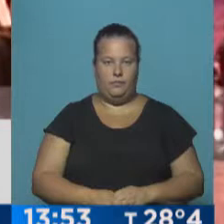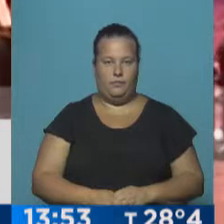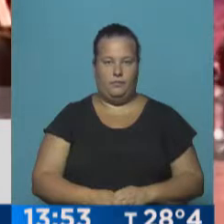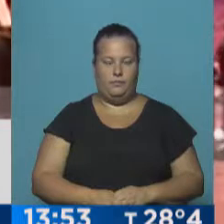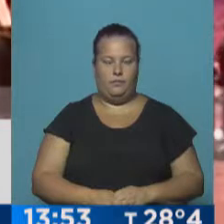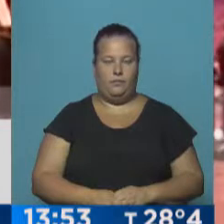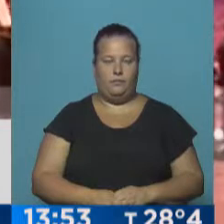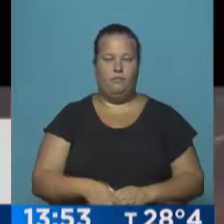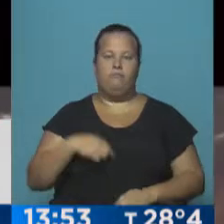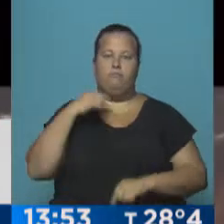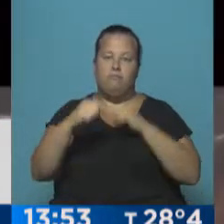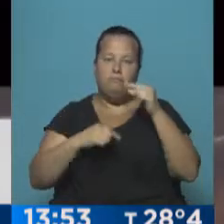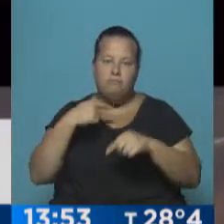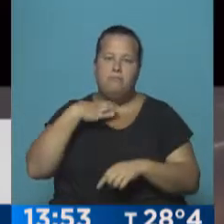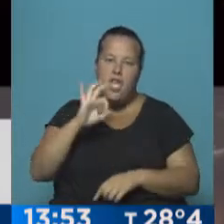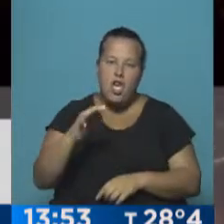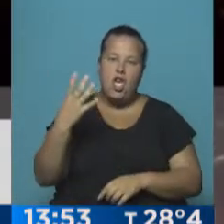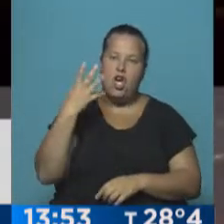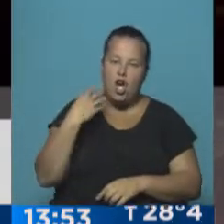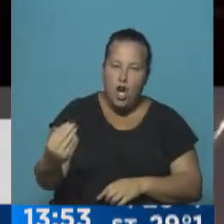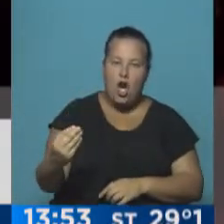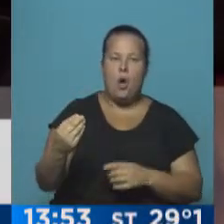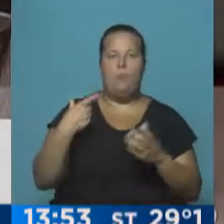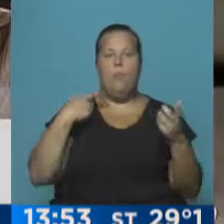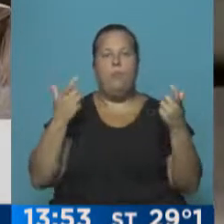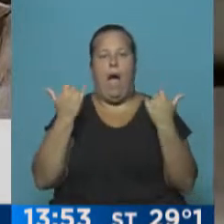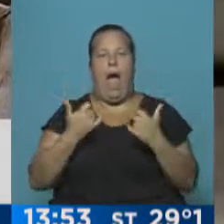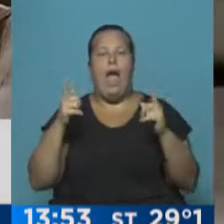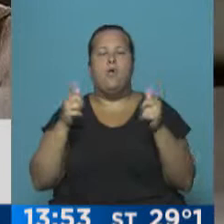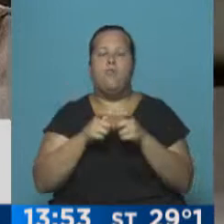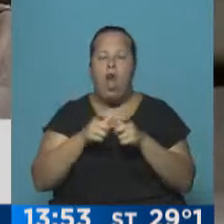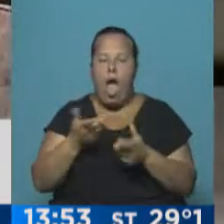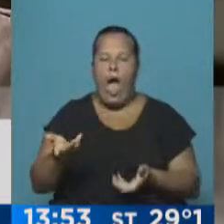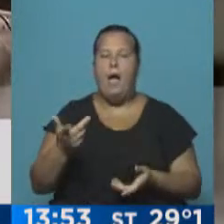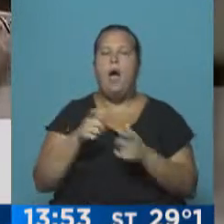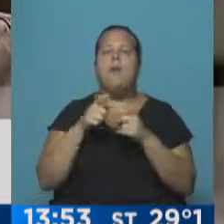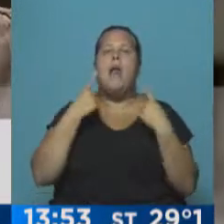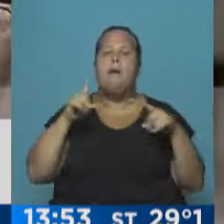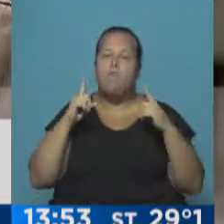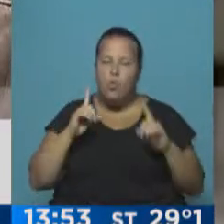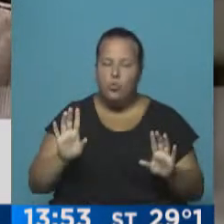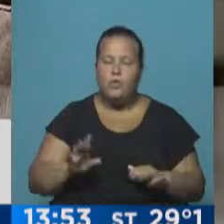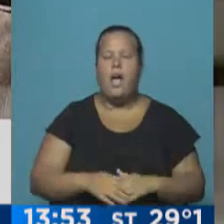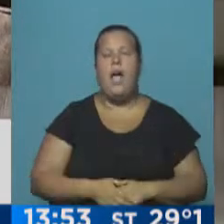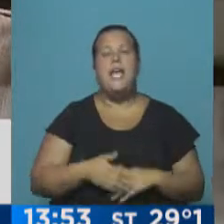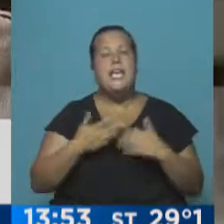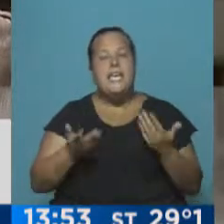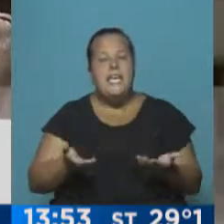fui dictando a mi hijo fue copiando con un programa que tenemos un programa de música